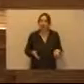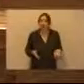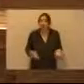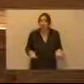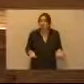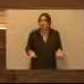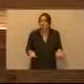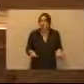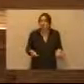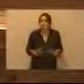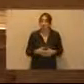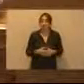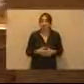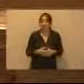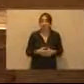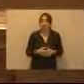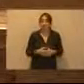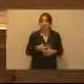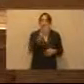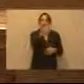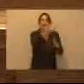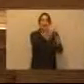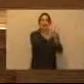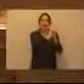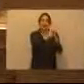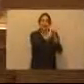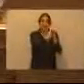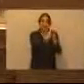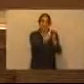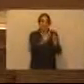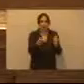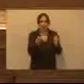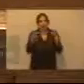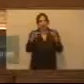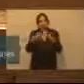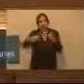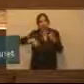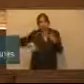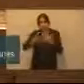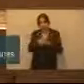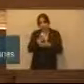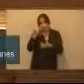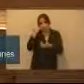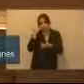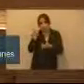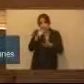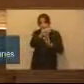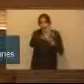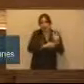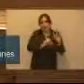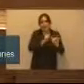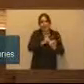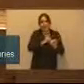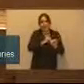Tampouco me pudo explicar o que todos os profesionales saben, que é que as listas de espera son